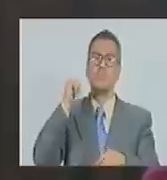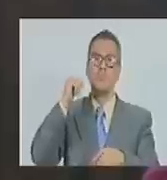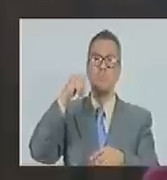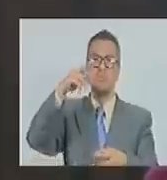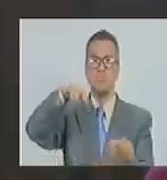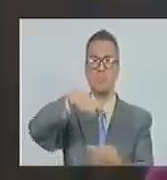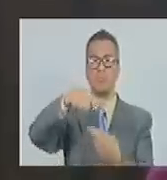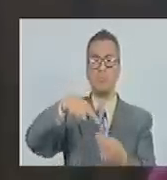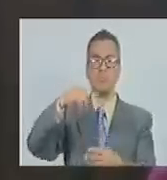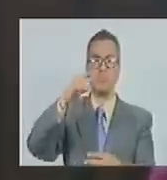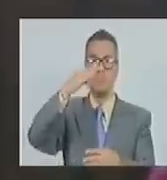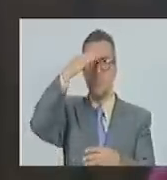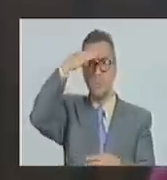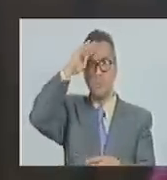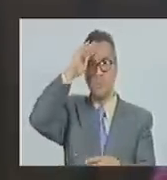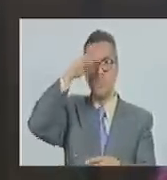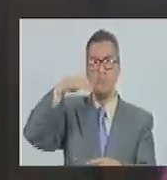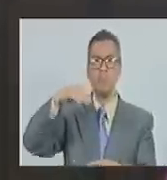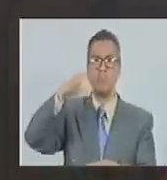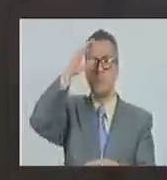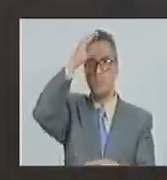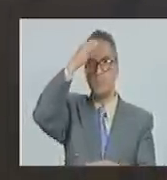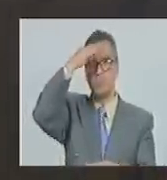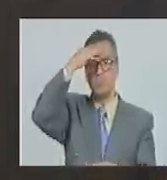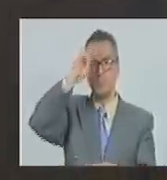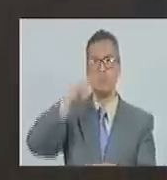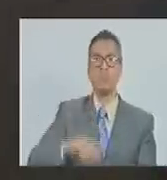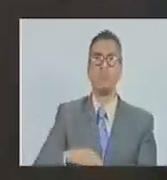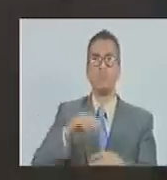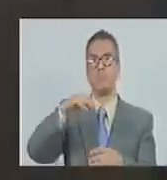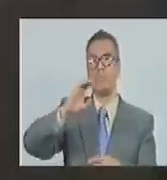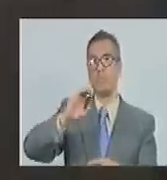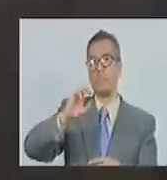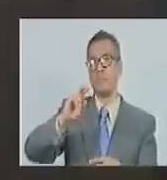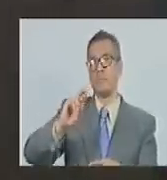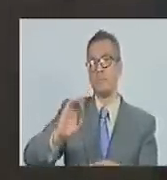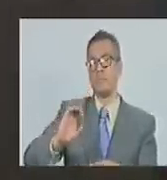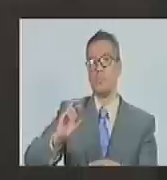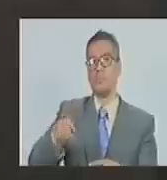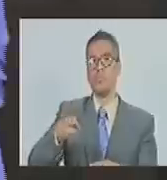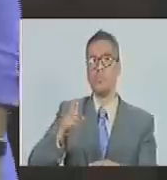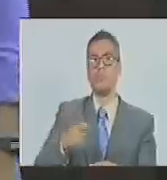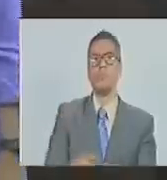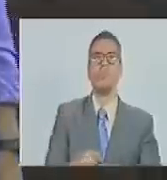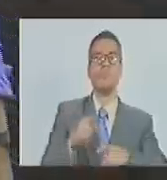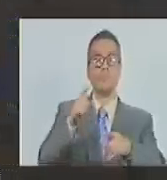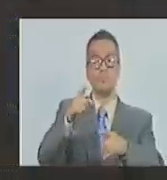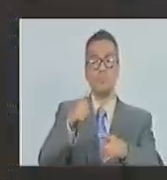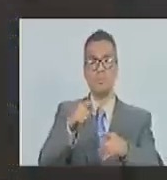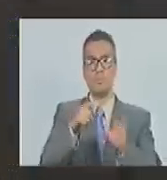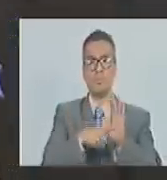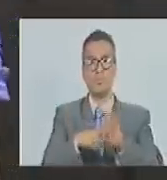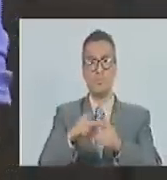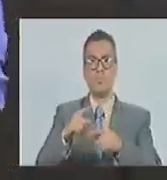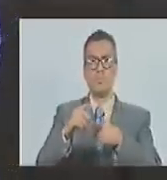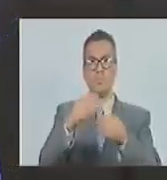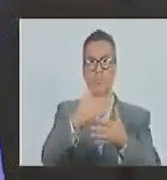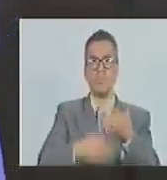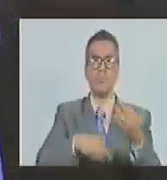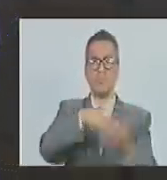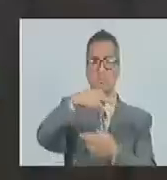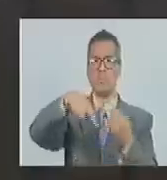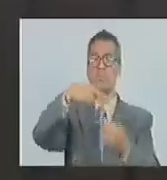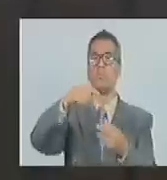Revolución Cubana, aquel guerrillero Ernesto Che Guevara, destacado por su gran ética